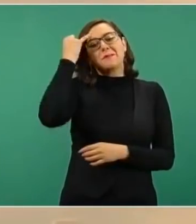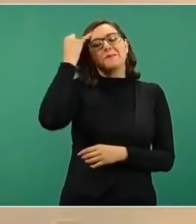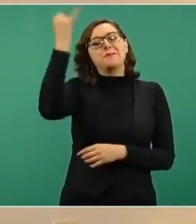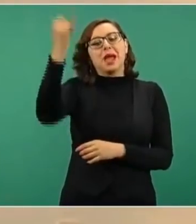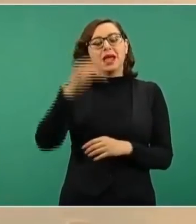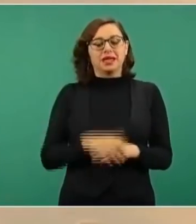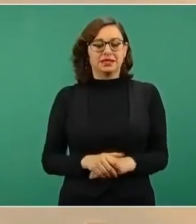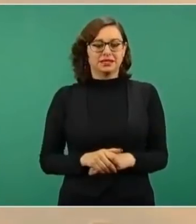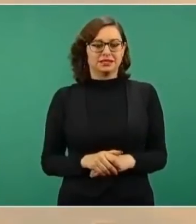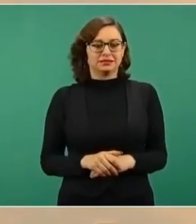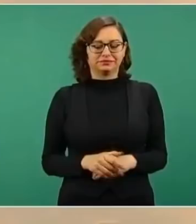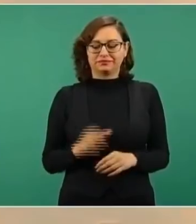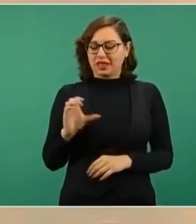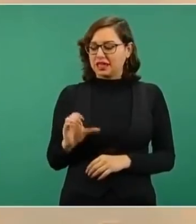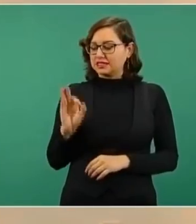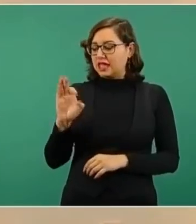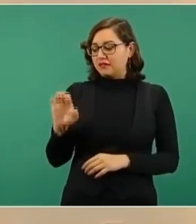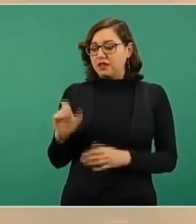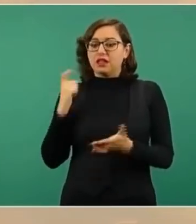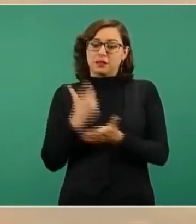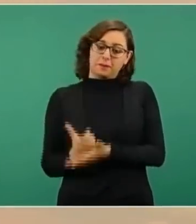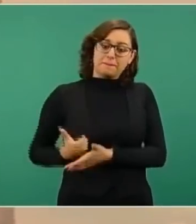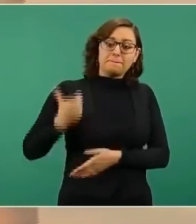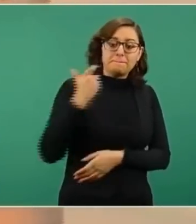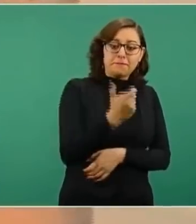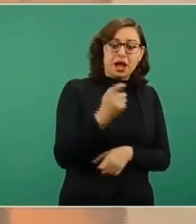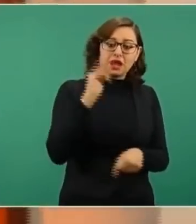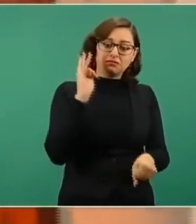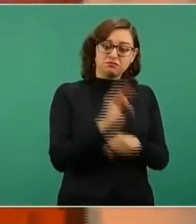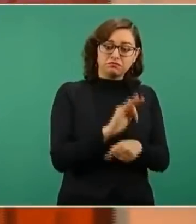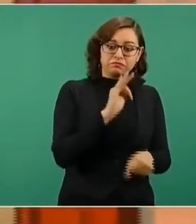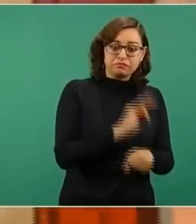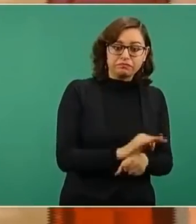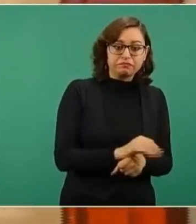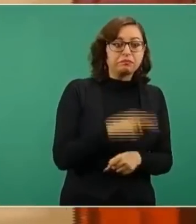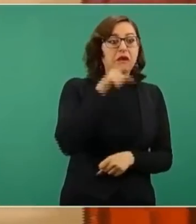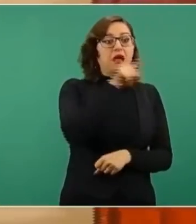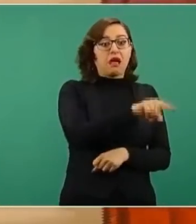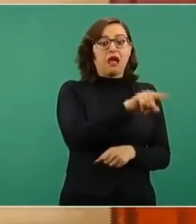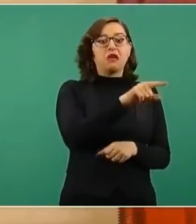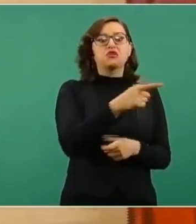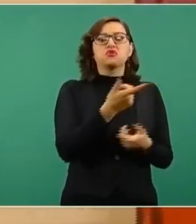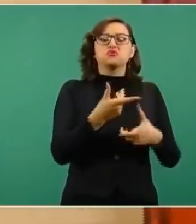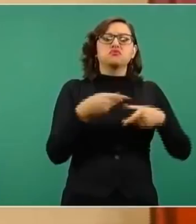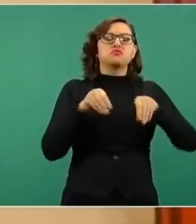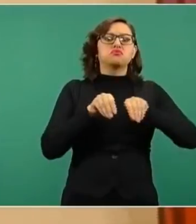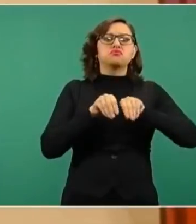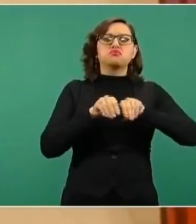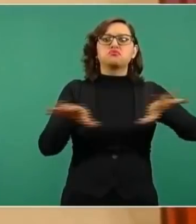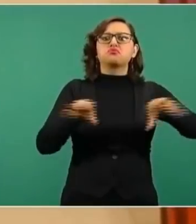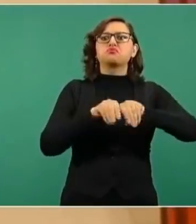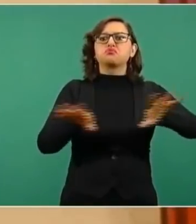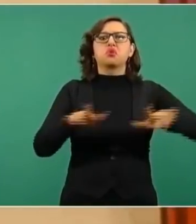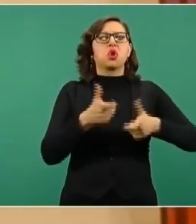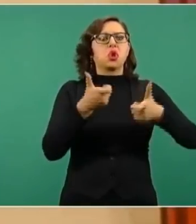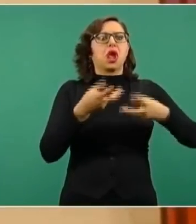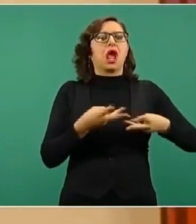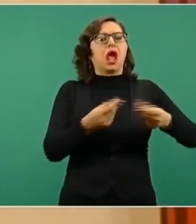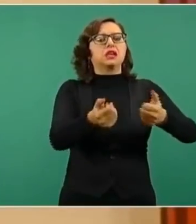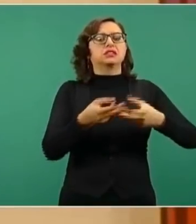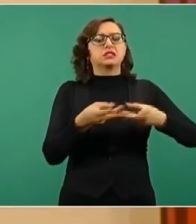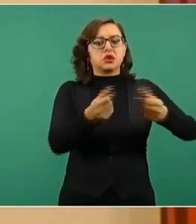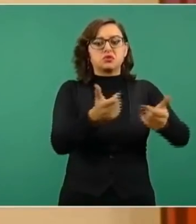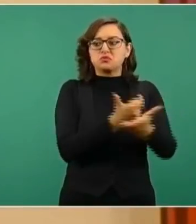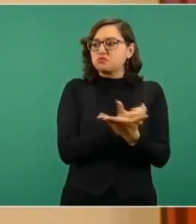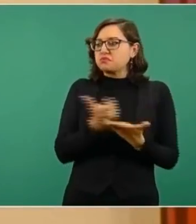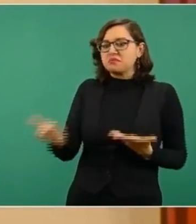nos compiten, ¿no?, nos quitan esos grandes consumidores reciben tarifas preferenciales por los subsidios